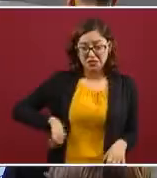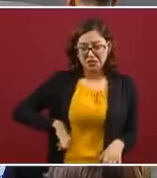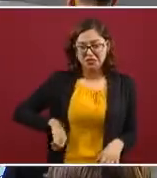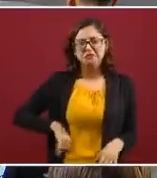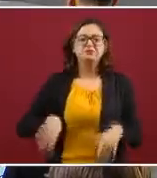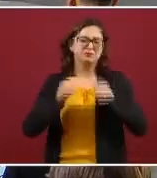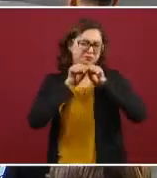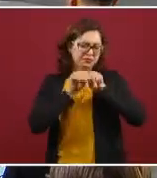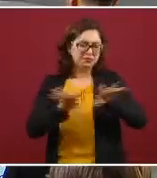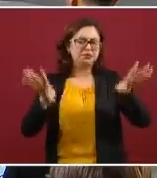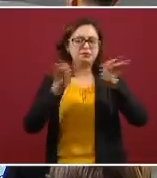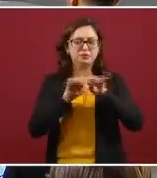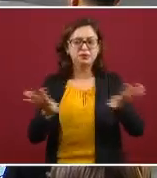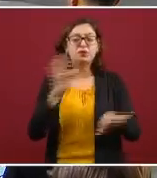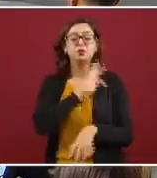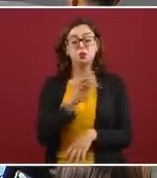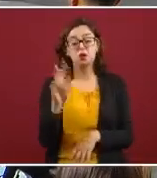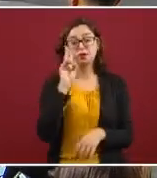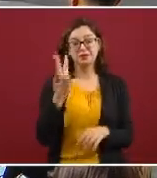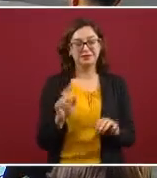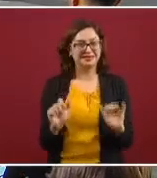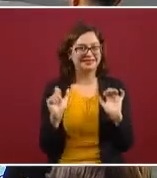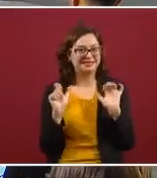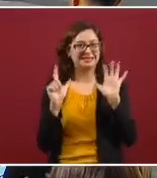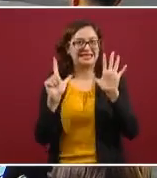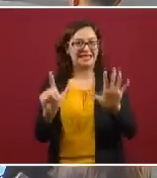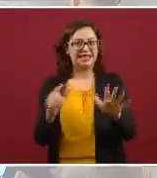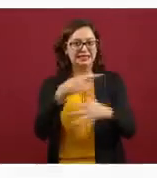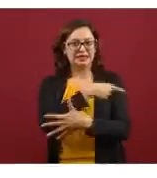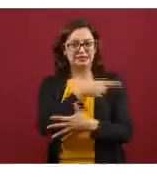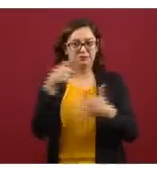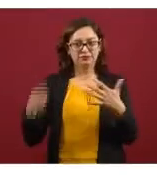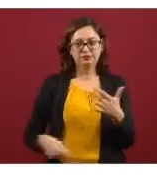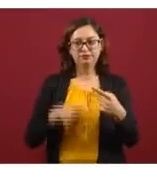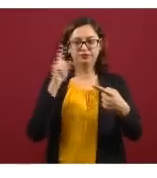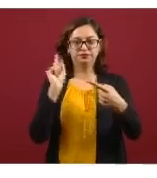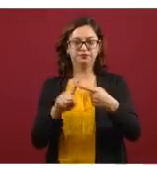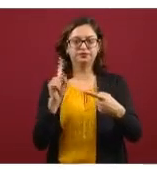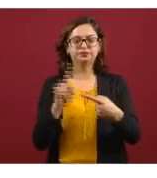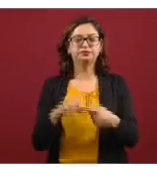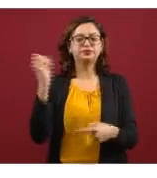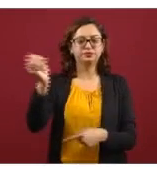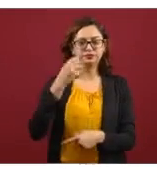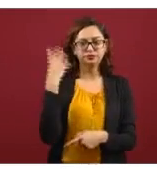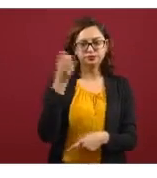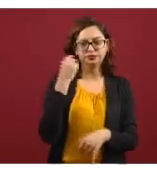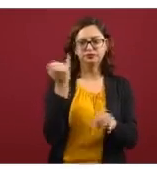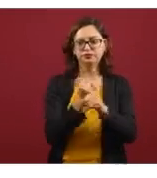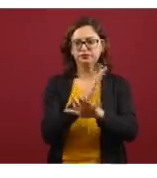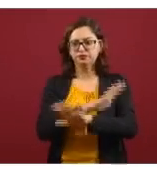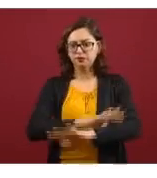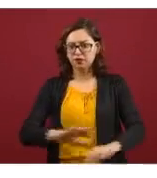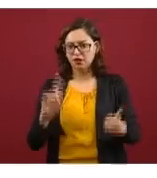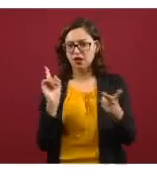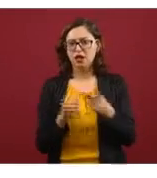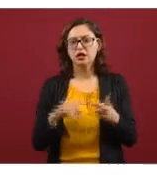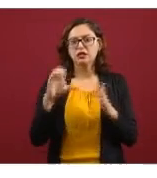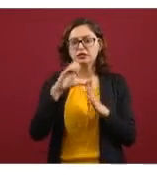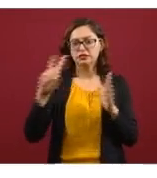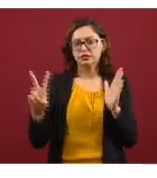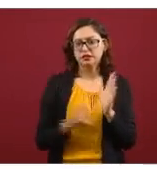labor. Ahí están los pasos, son 7 pasos. Participar en una sesión informativa, enviar su currículum